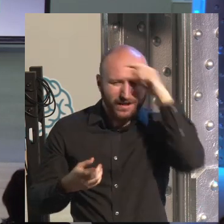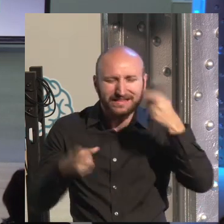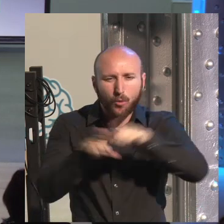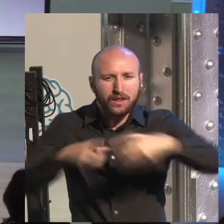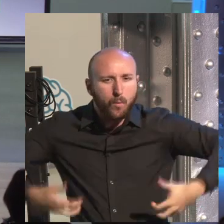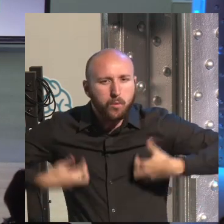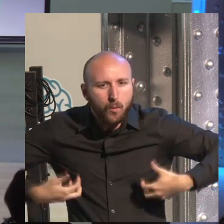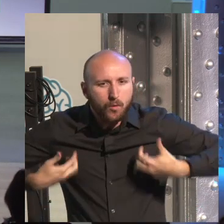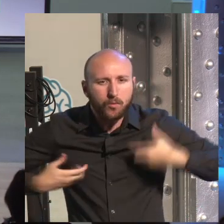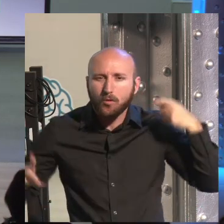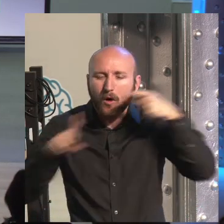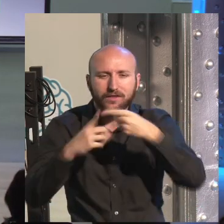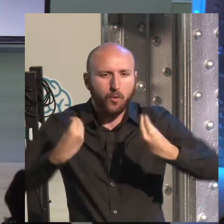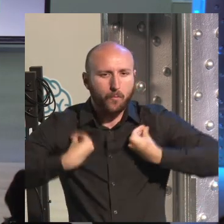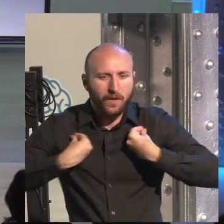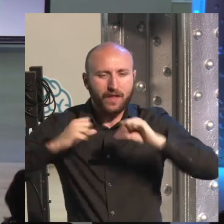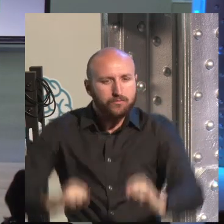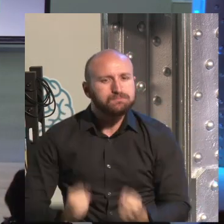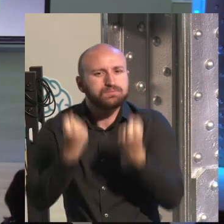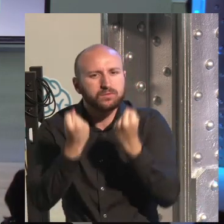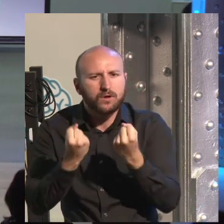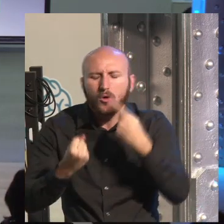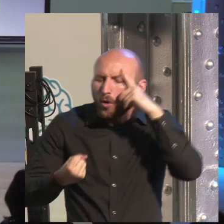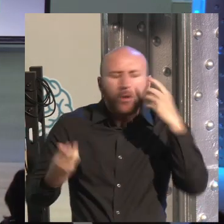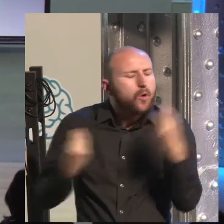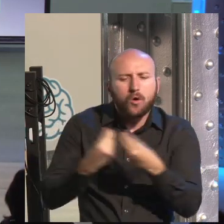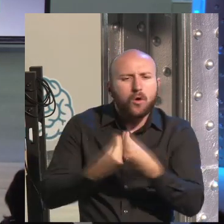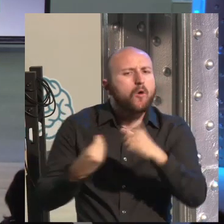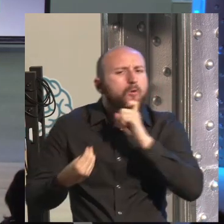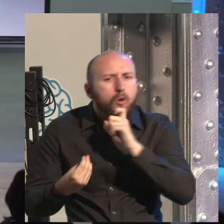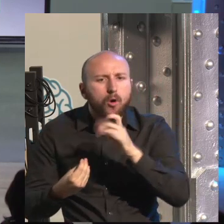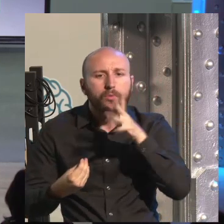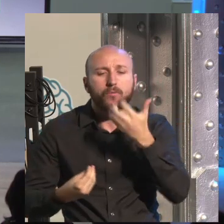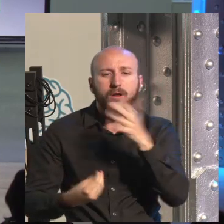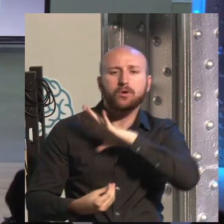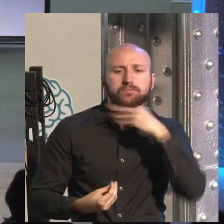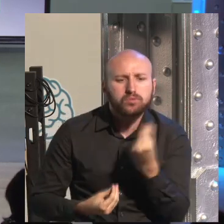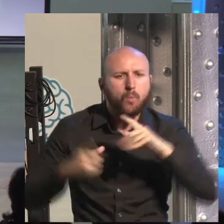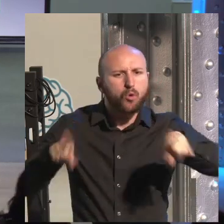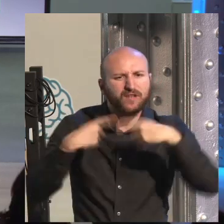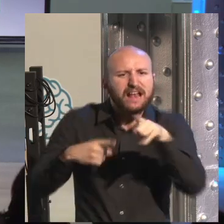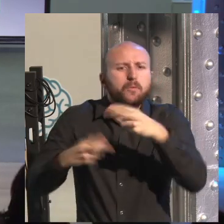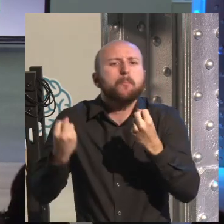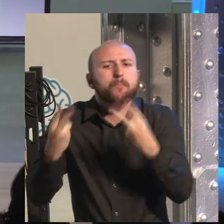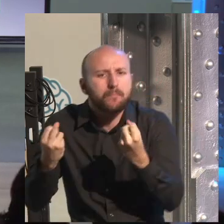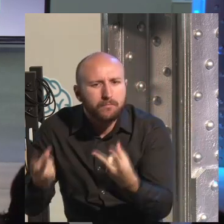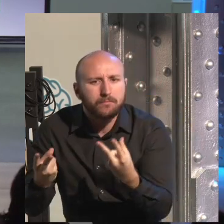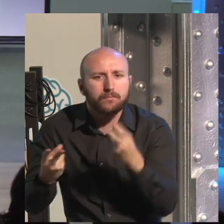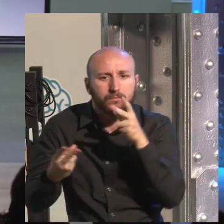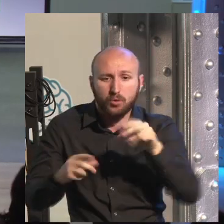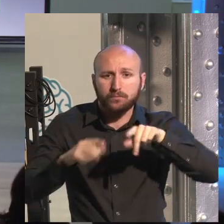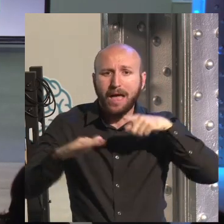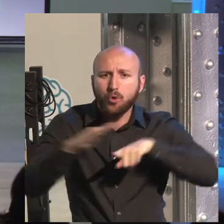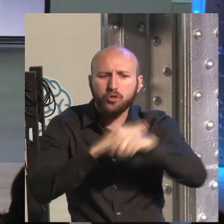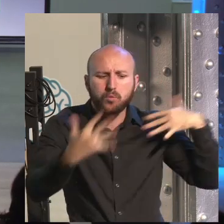orangután para sobrevivir? Es decir, ¿cómo es posible que tengan aptitudes musicales? ¿De qué les ha servido eso a lo largo de su